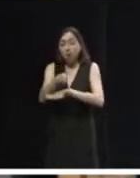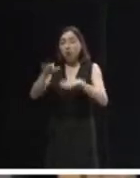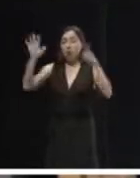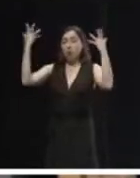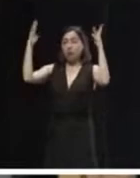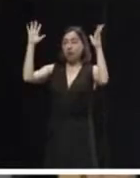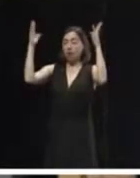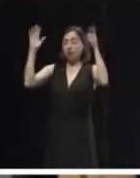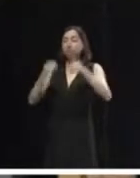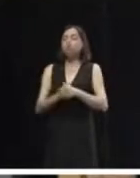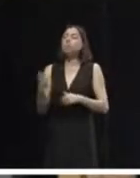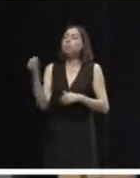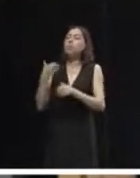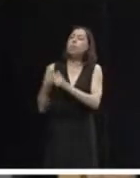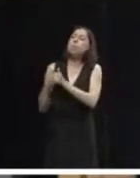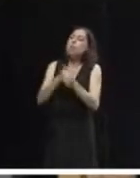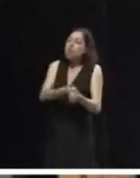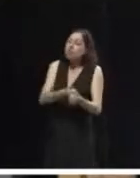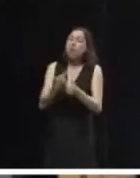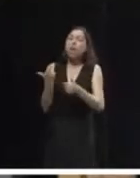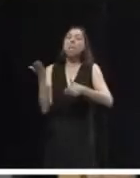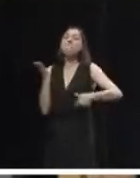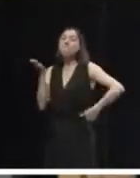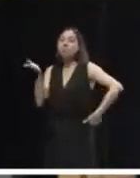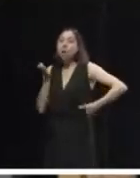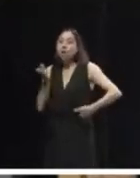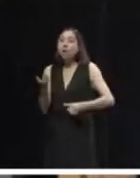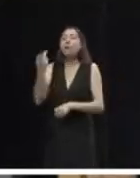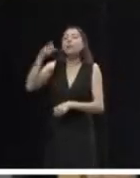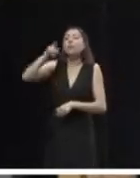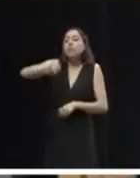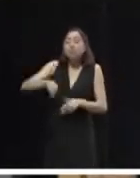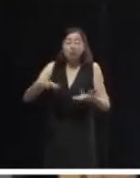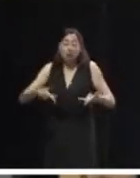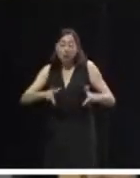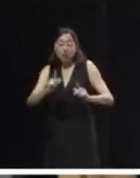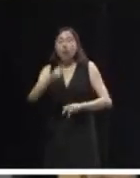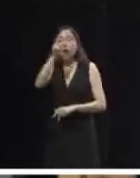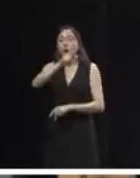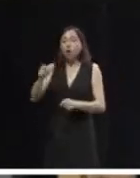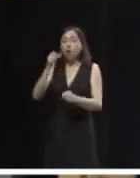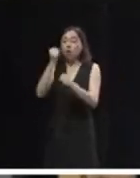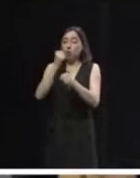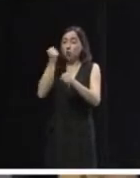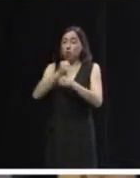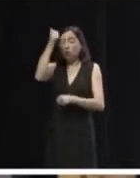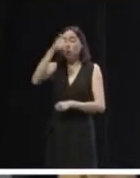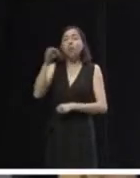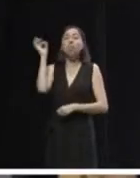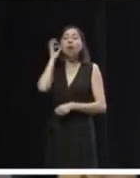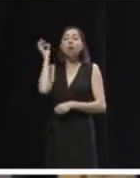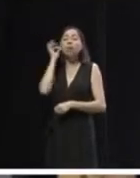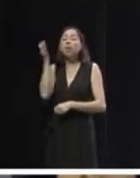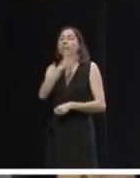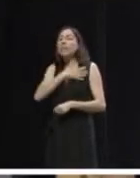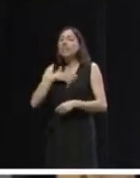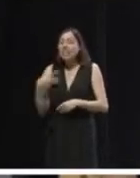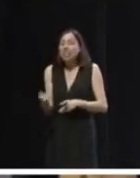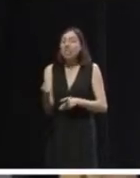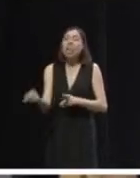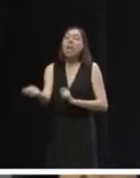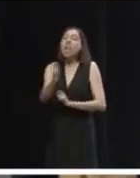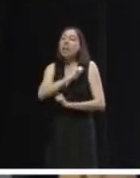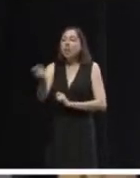Hay que perseguir los fraudes y hay que liberar a esos jornaleros y jornaleras que quieren esclavizar